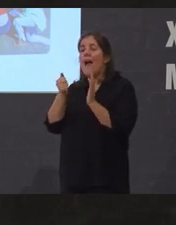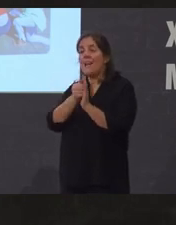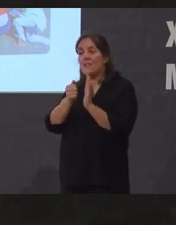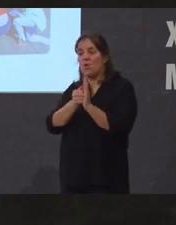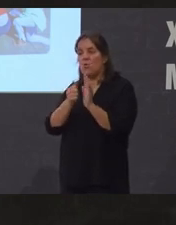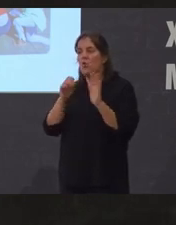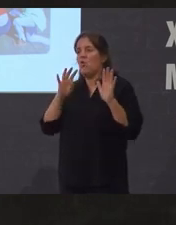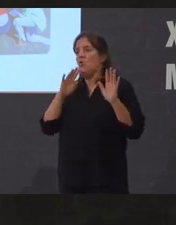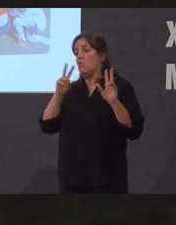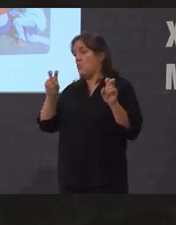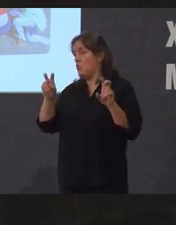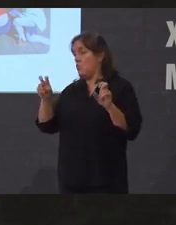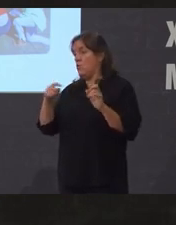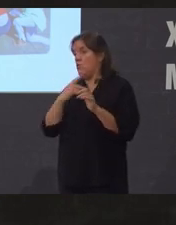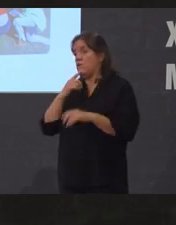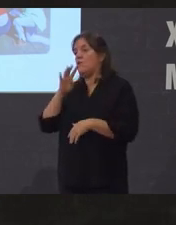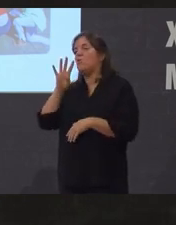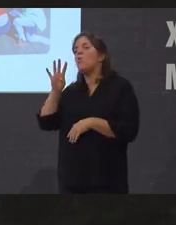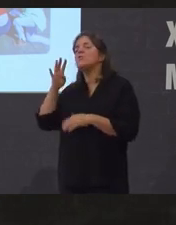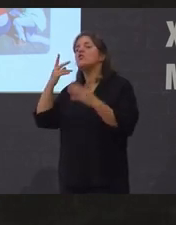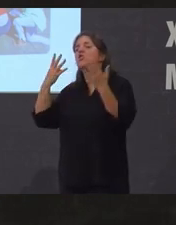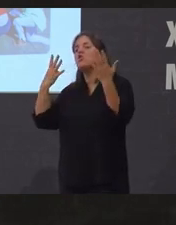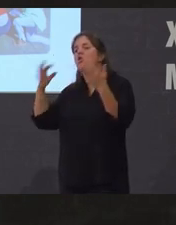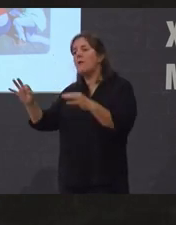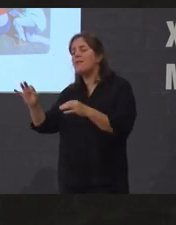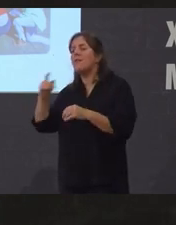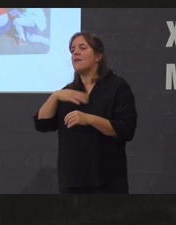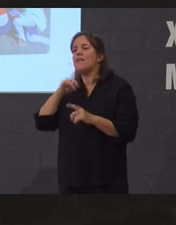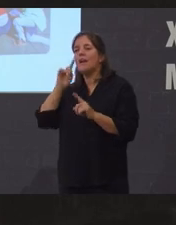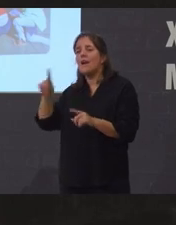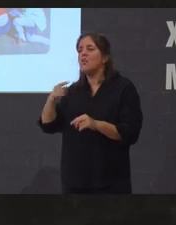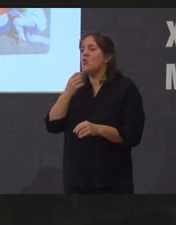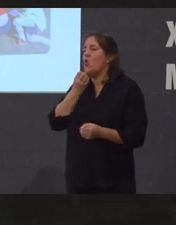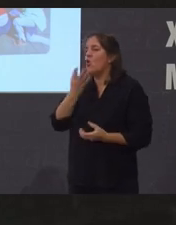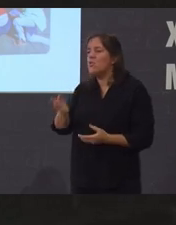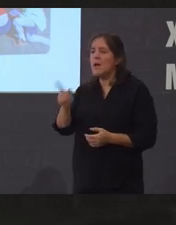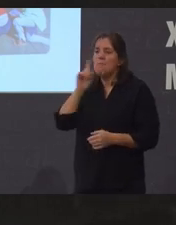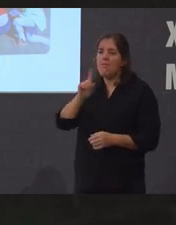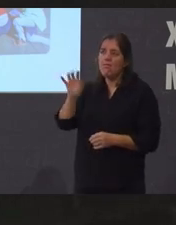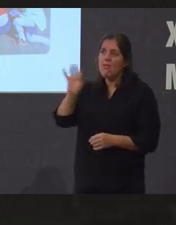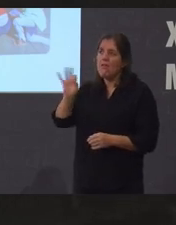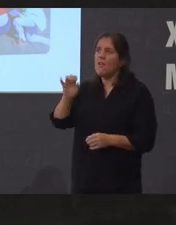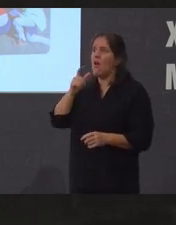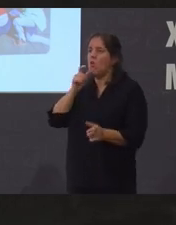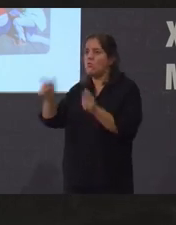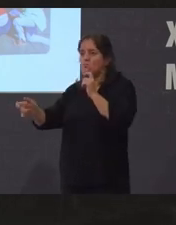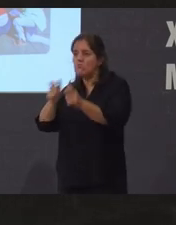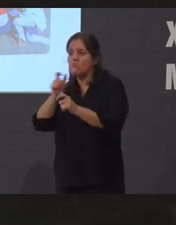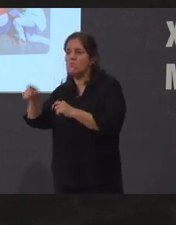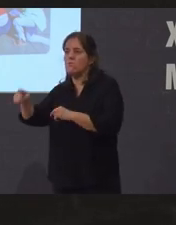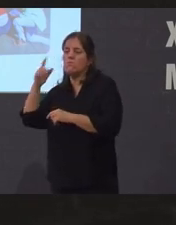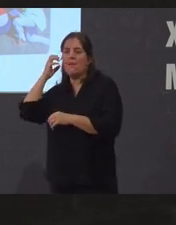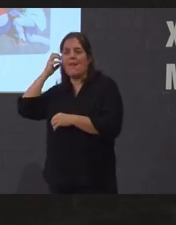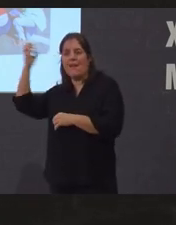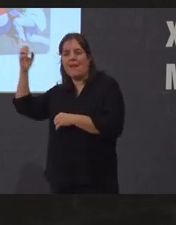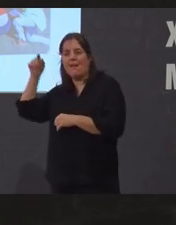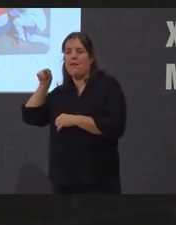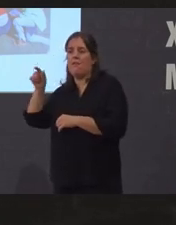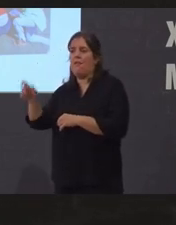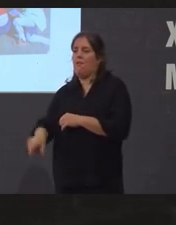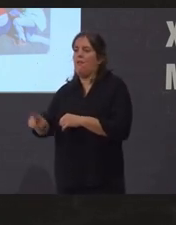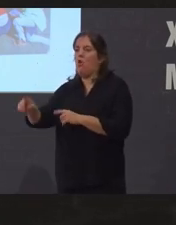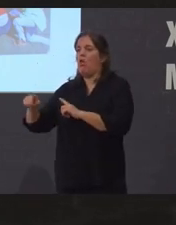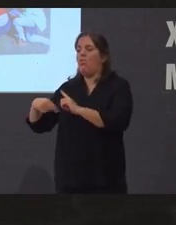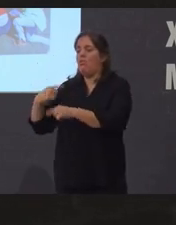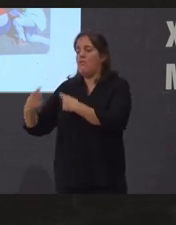vixente, que calumniare ou injuriare al rei ou a cualquiera de sus ascendientes ou descendientes, e que